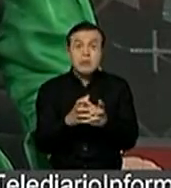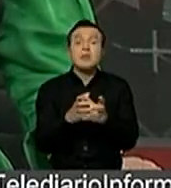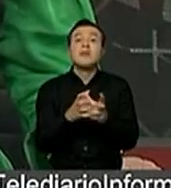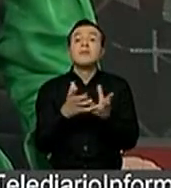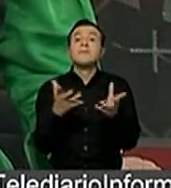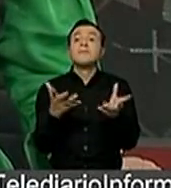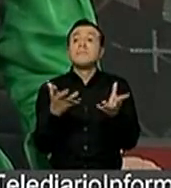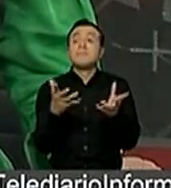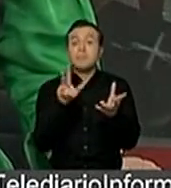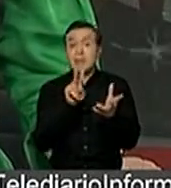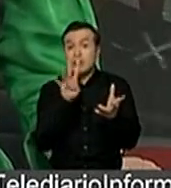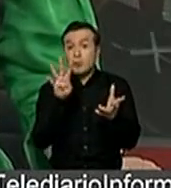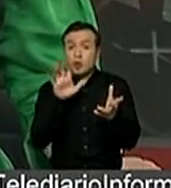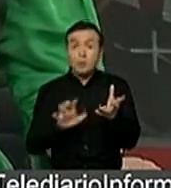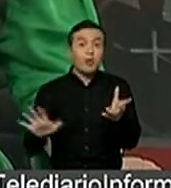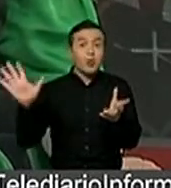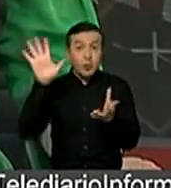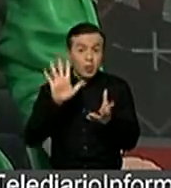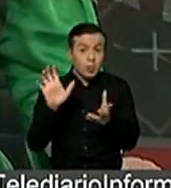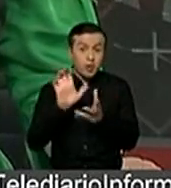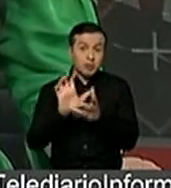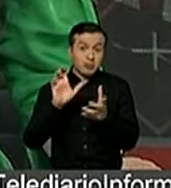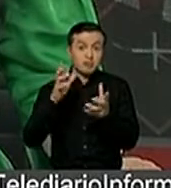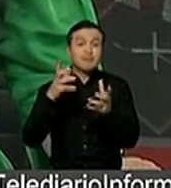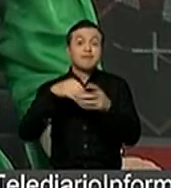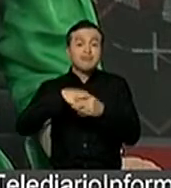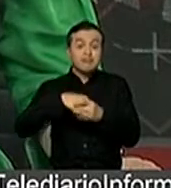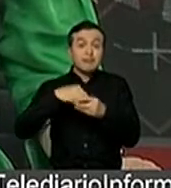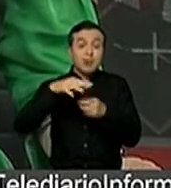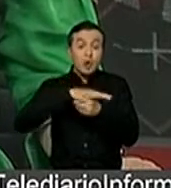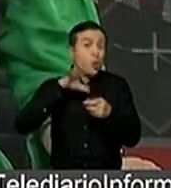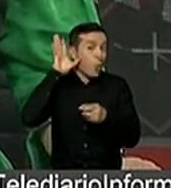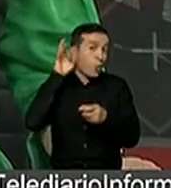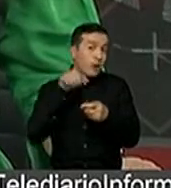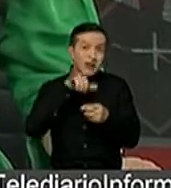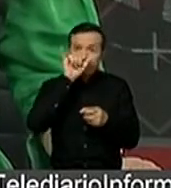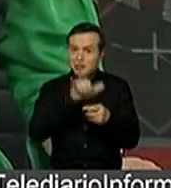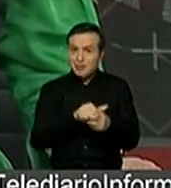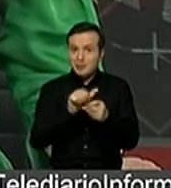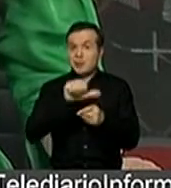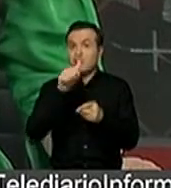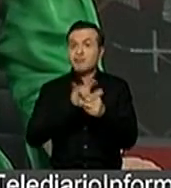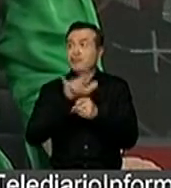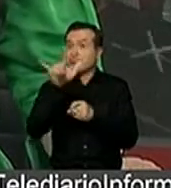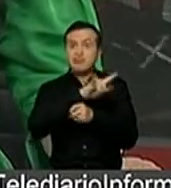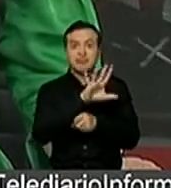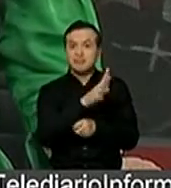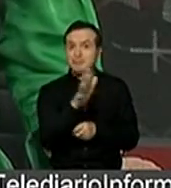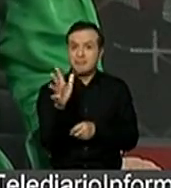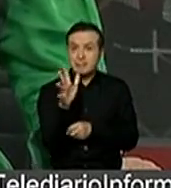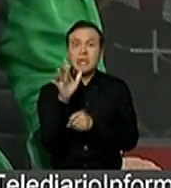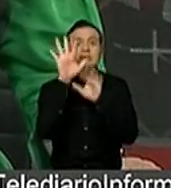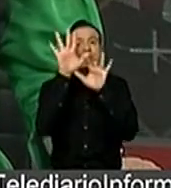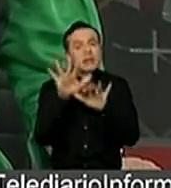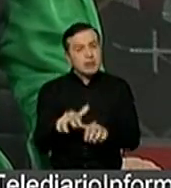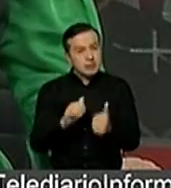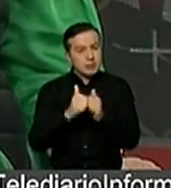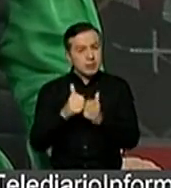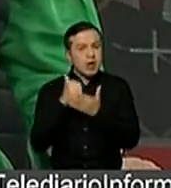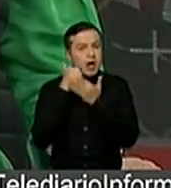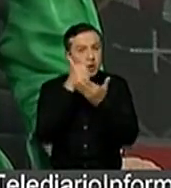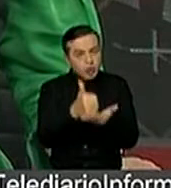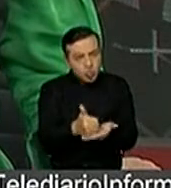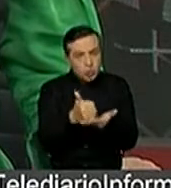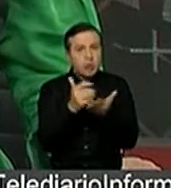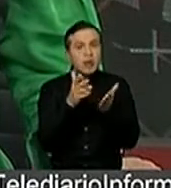delegaciones de las 24 provincias del país no puedan salir de la capital Azuaya. La Secretaría del Deporte brinda su ayuda y los traslados que se